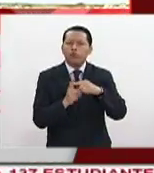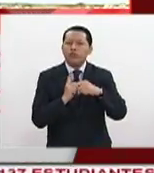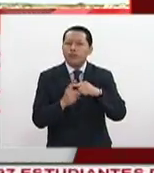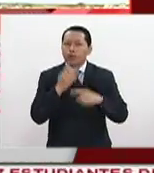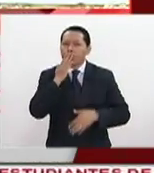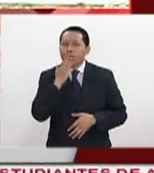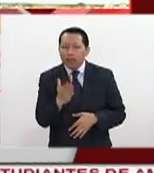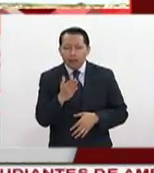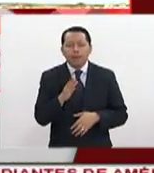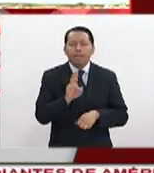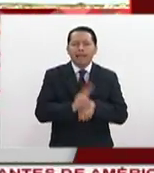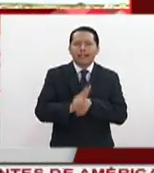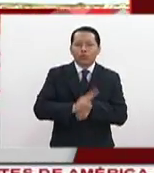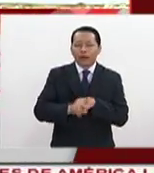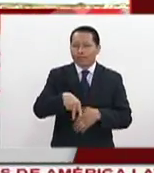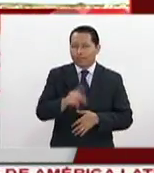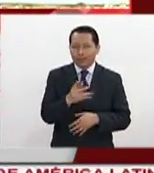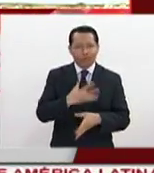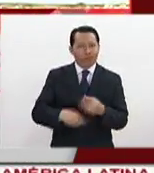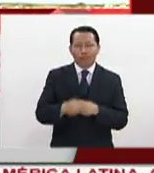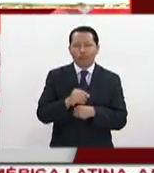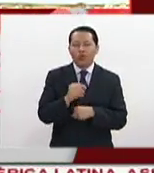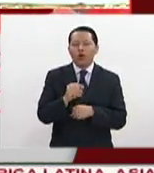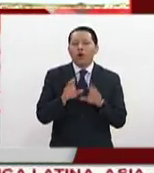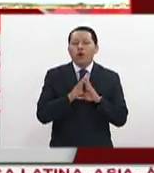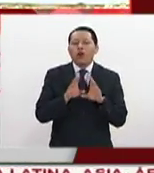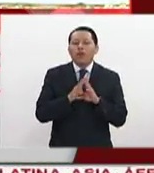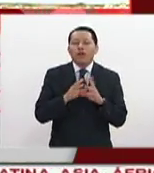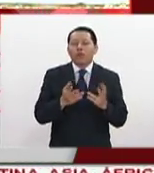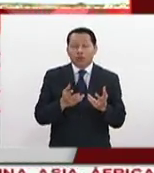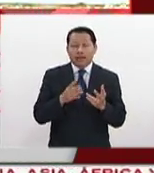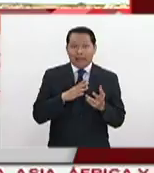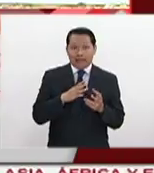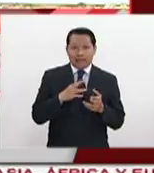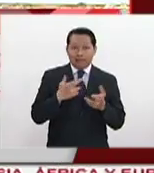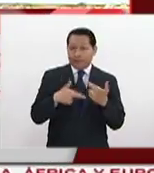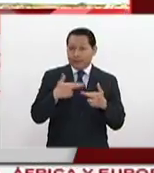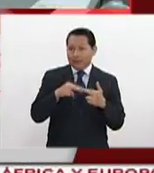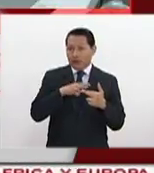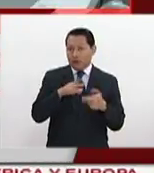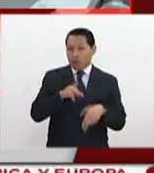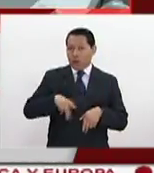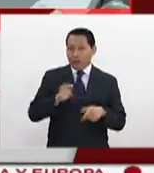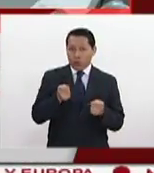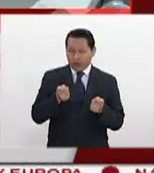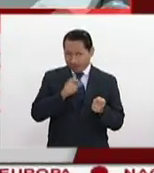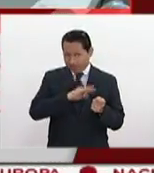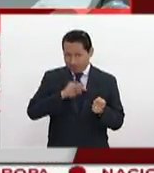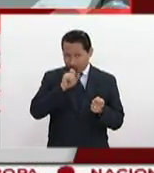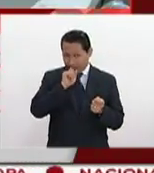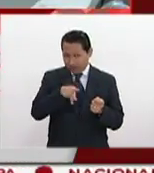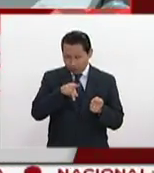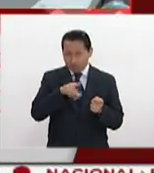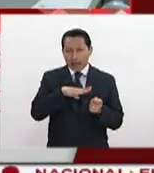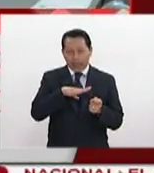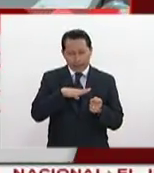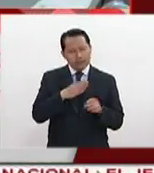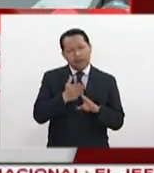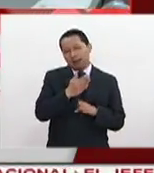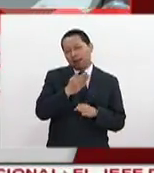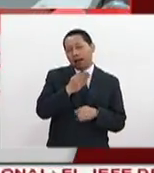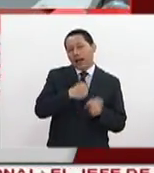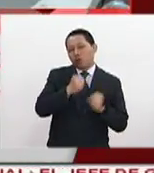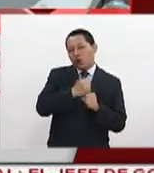para Venezuela, pero en realidad desde el regreso de la democracia en los